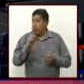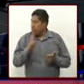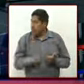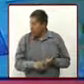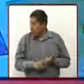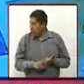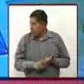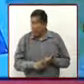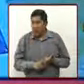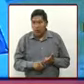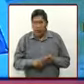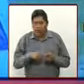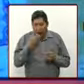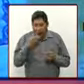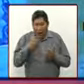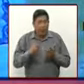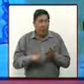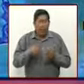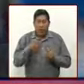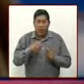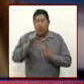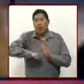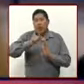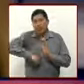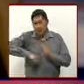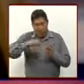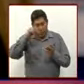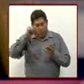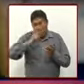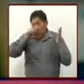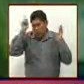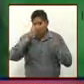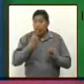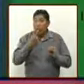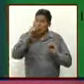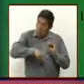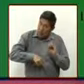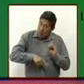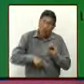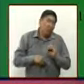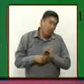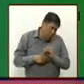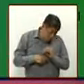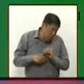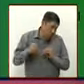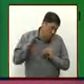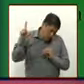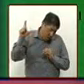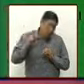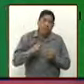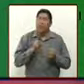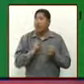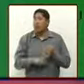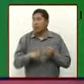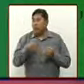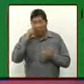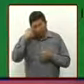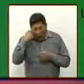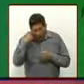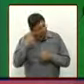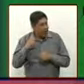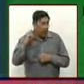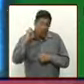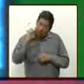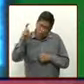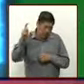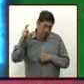tenemos locoto, tenemos la zanahoria y una cantidad de productos. Evidentemente el tomate sí está con un precio elevado, evidentemente la cebolla sí está con un